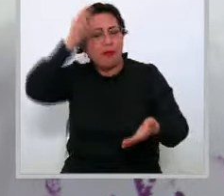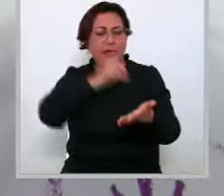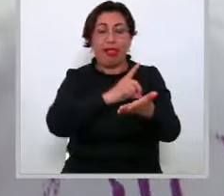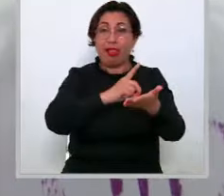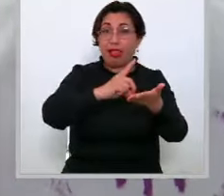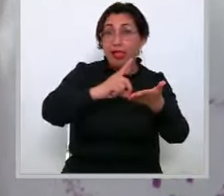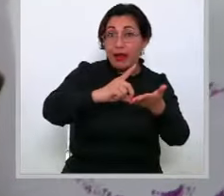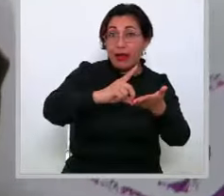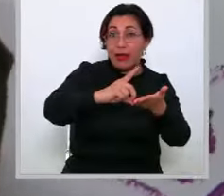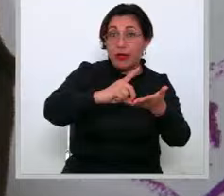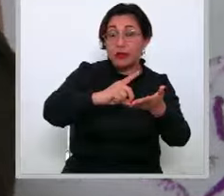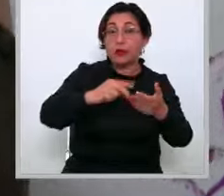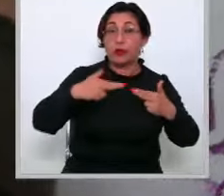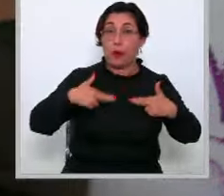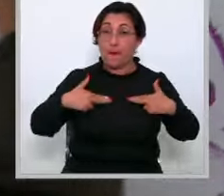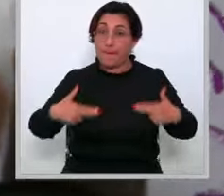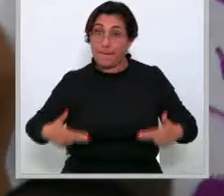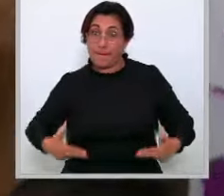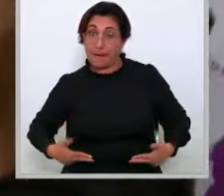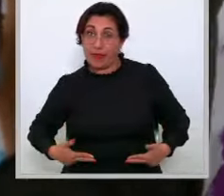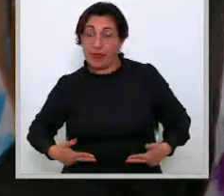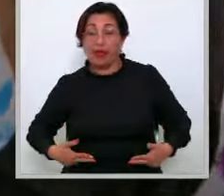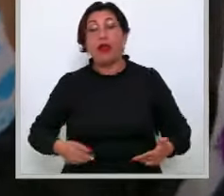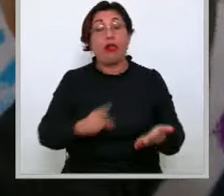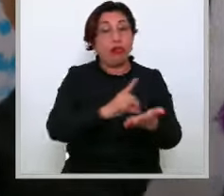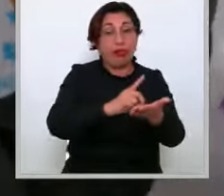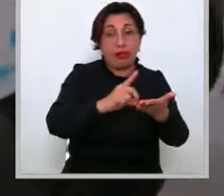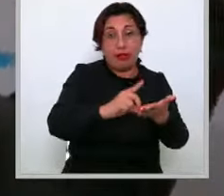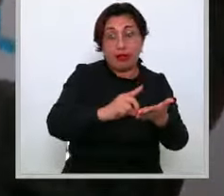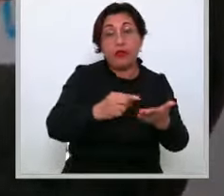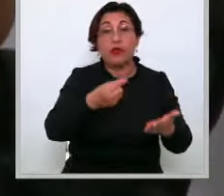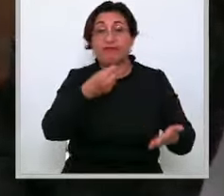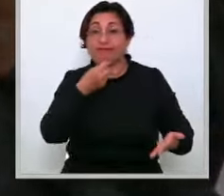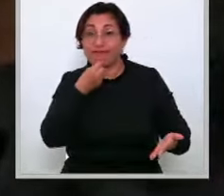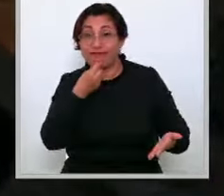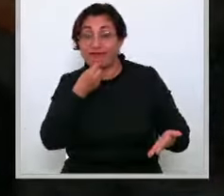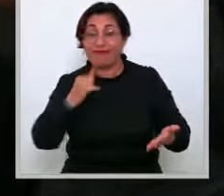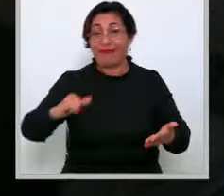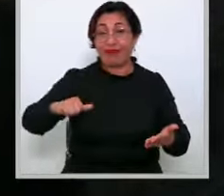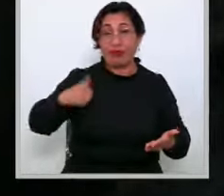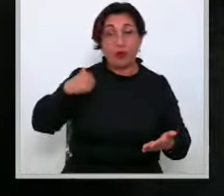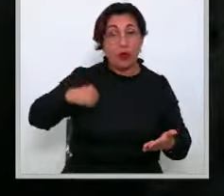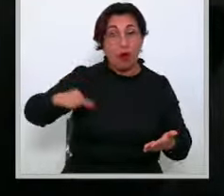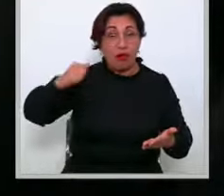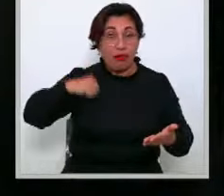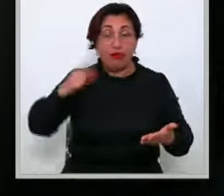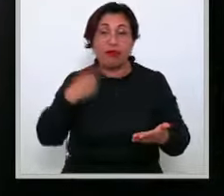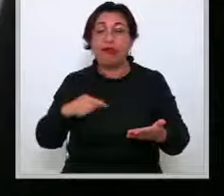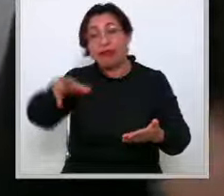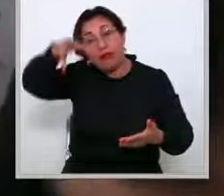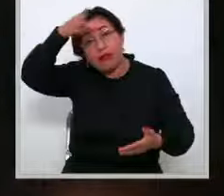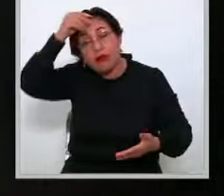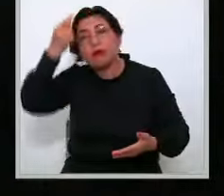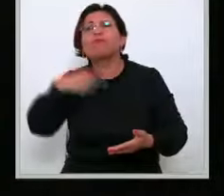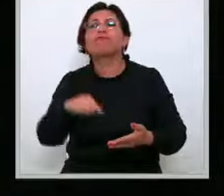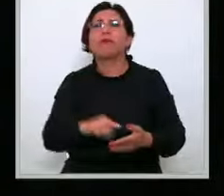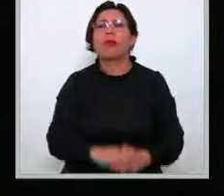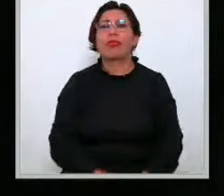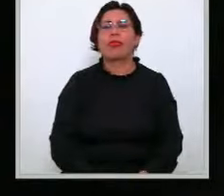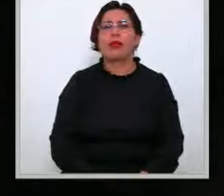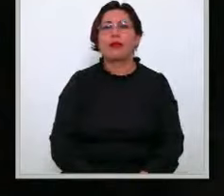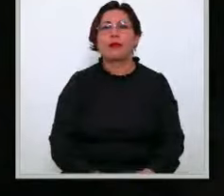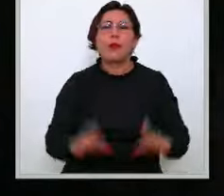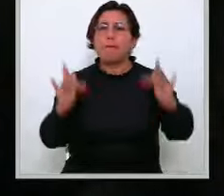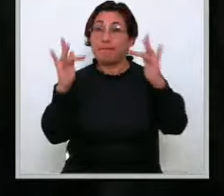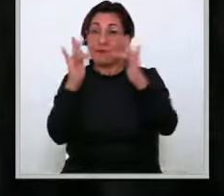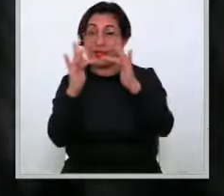adolescentes tienen al momento de una lectura. Por favor, directora, una invitación para todas las personas que en este momento están conectadas con